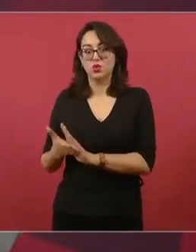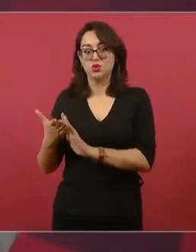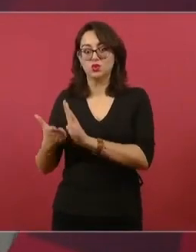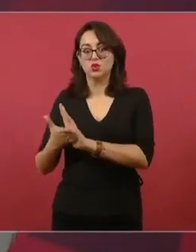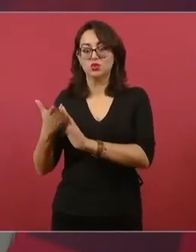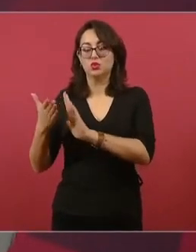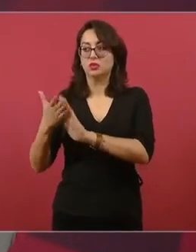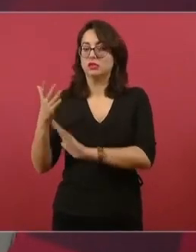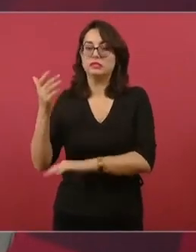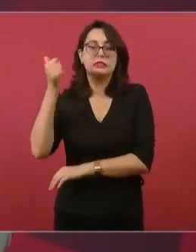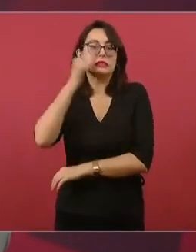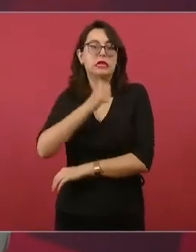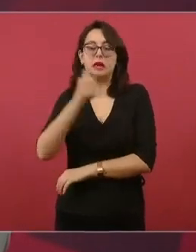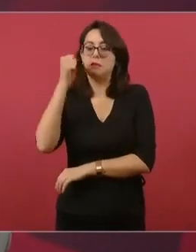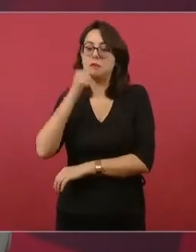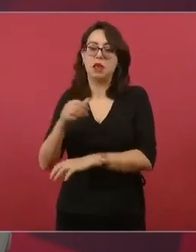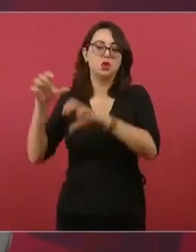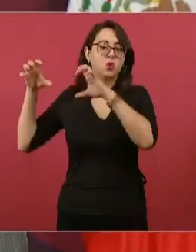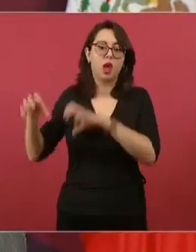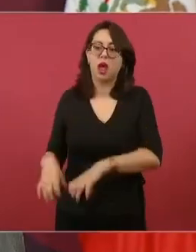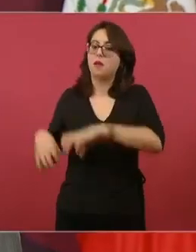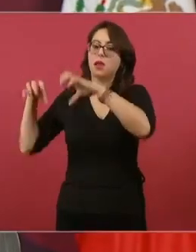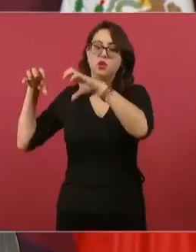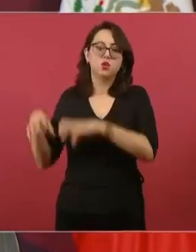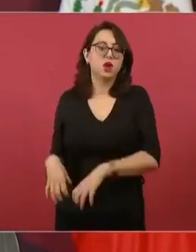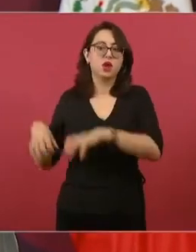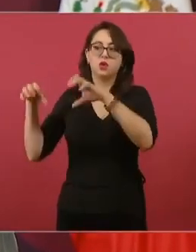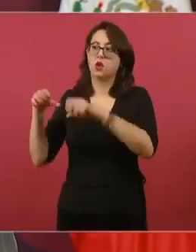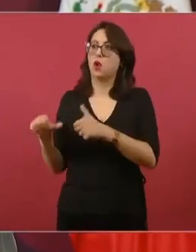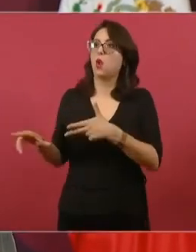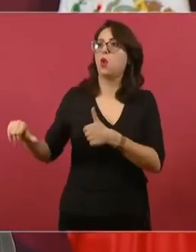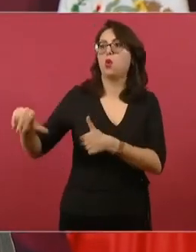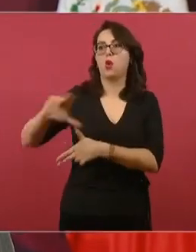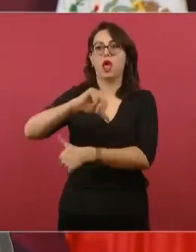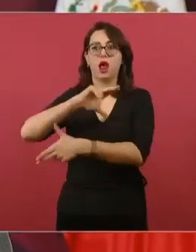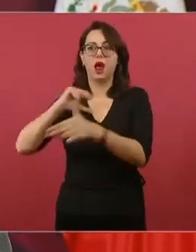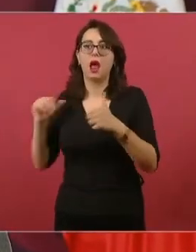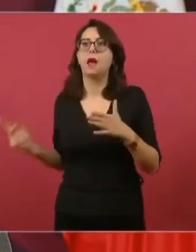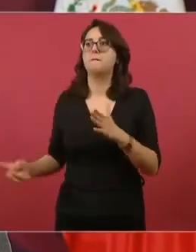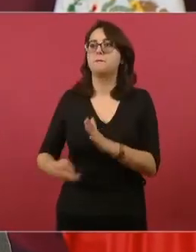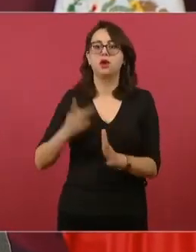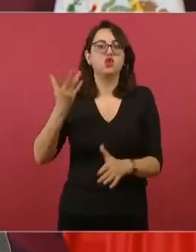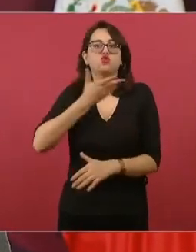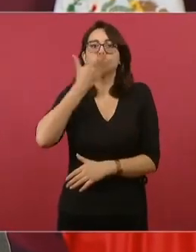llueve demasiado, hay huracanes.